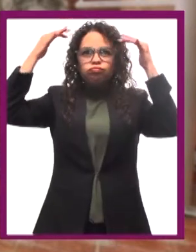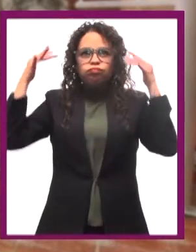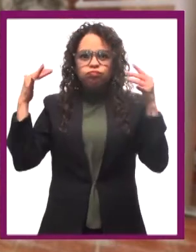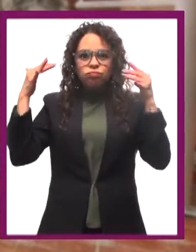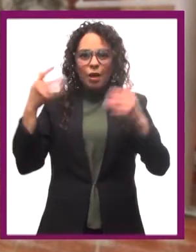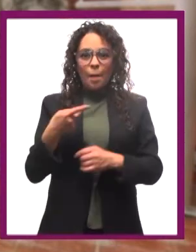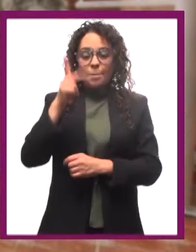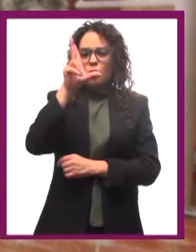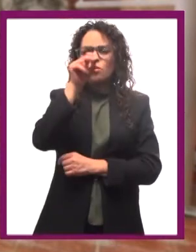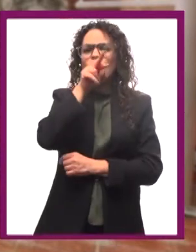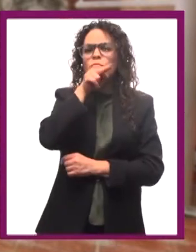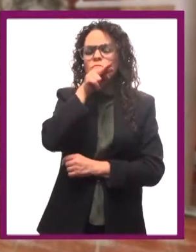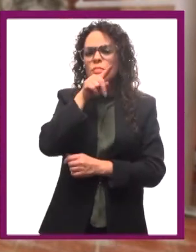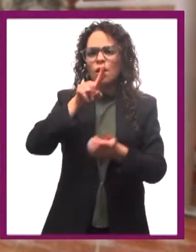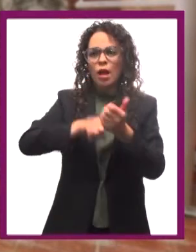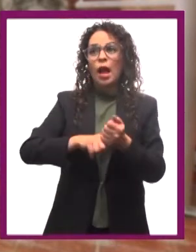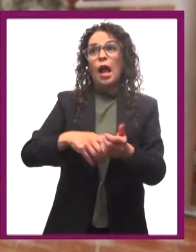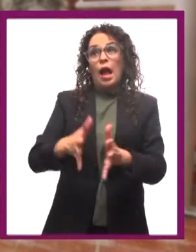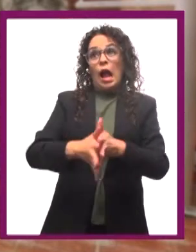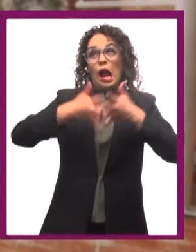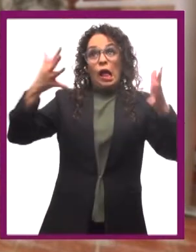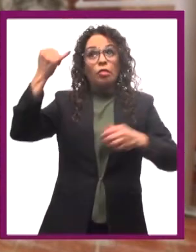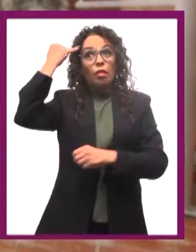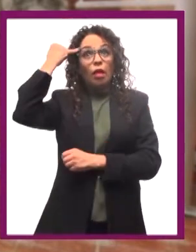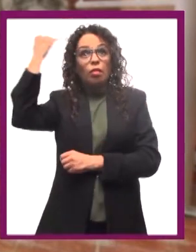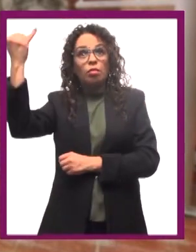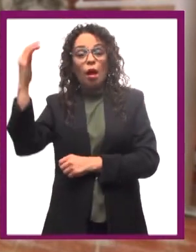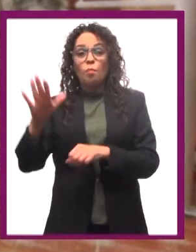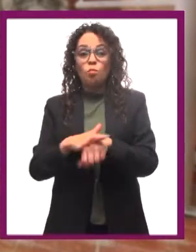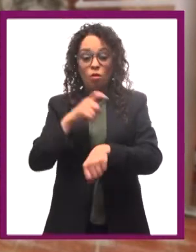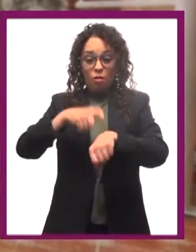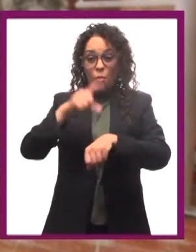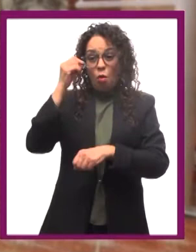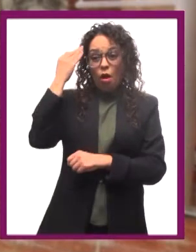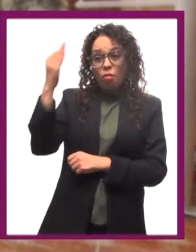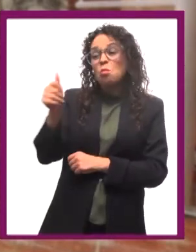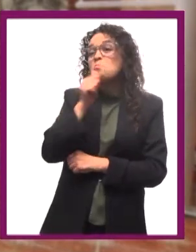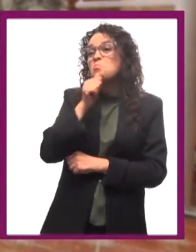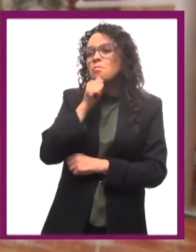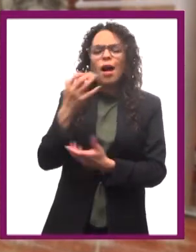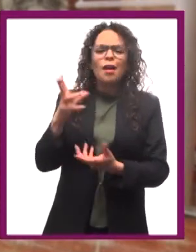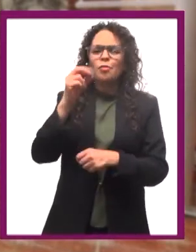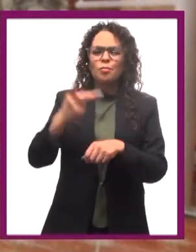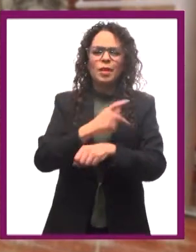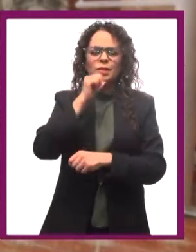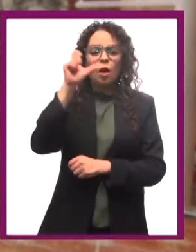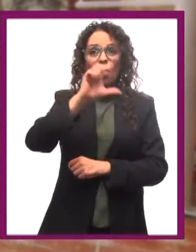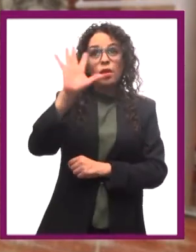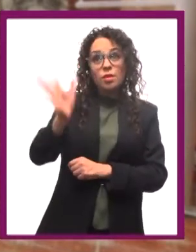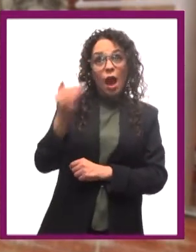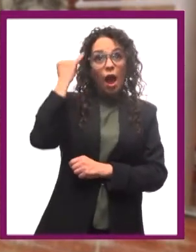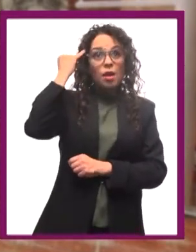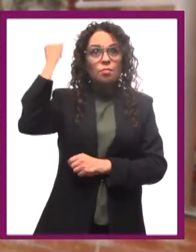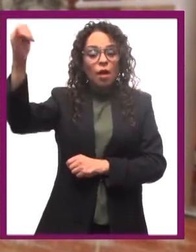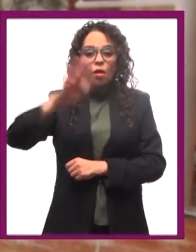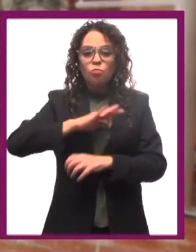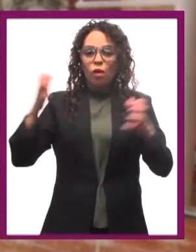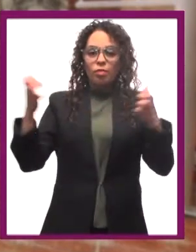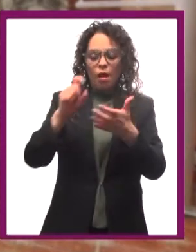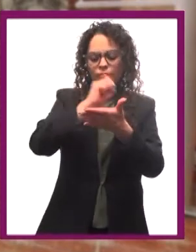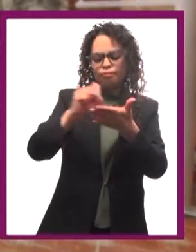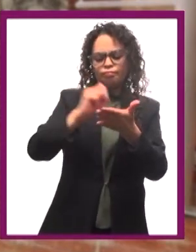idea general, pero no hay que preocuparnos si no llegamos a una gran idea en ese tiempo. De hecho, sería muy bueno que una vez imaginando nuestro